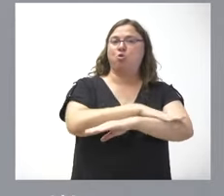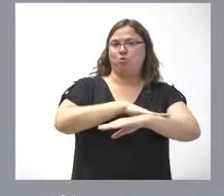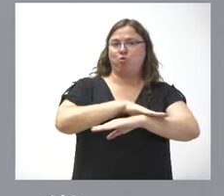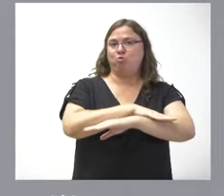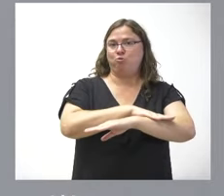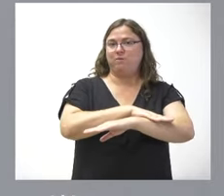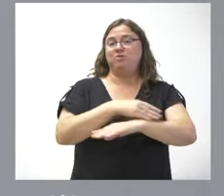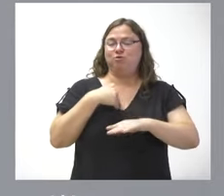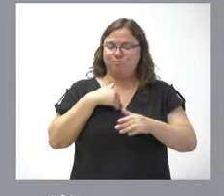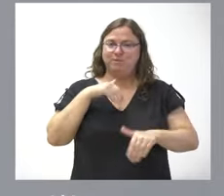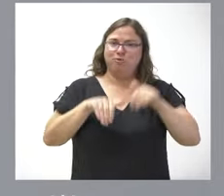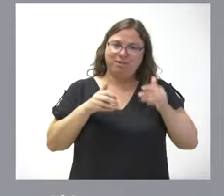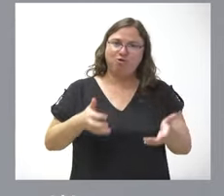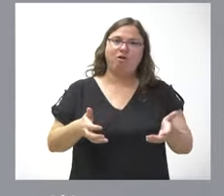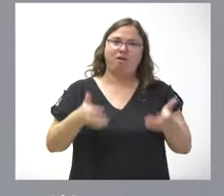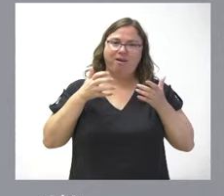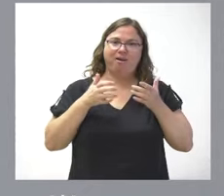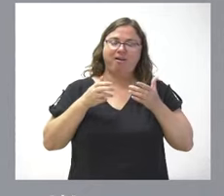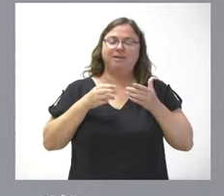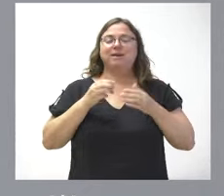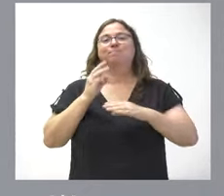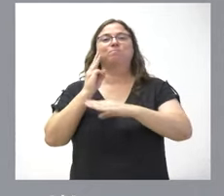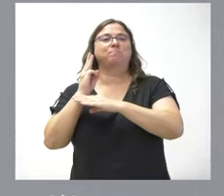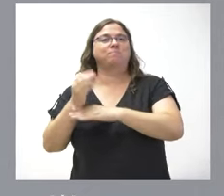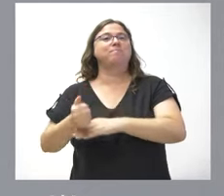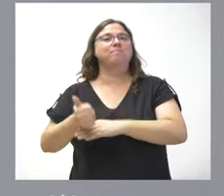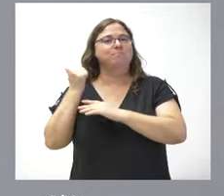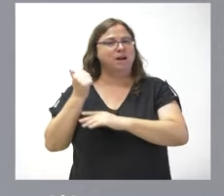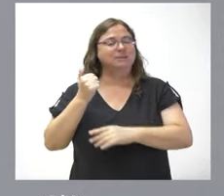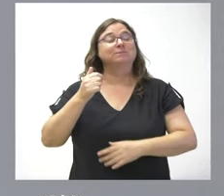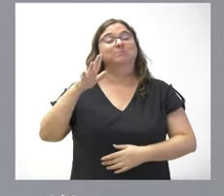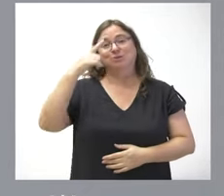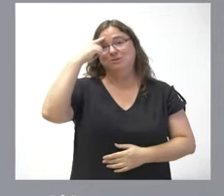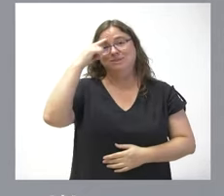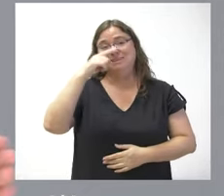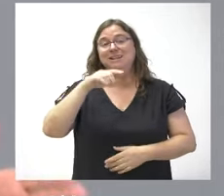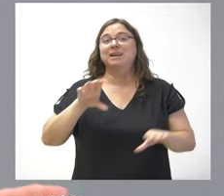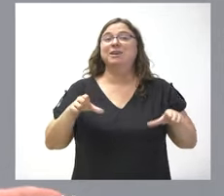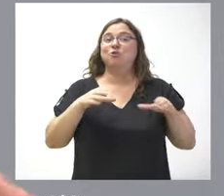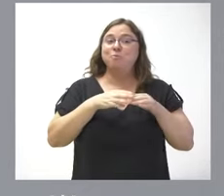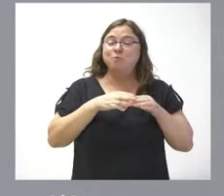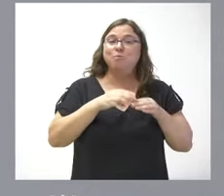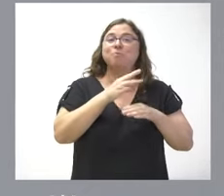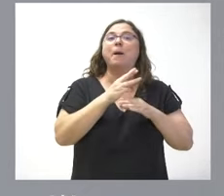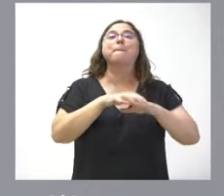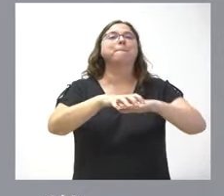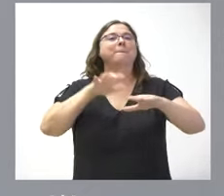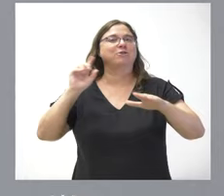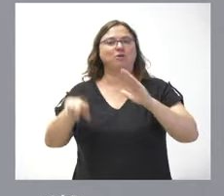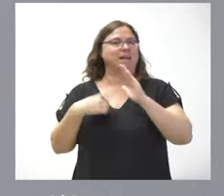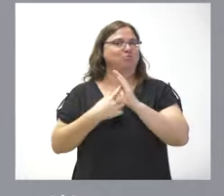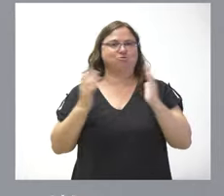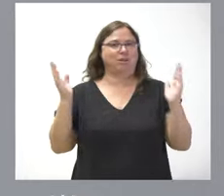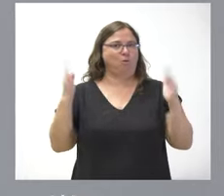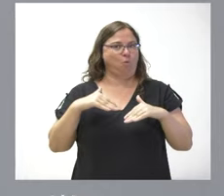que ganó las elecciones y que tiene más parlamentarios no ignoramos que el partido que ganó las elecciones Y tiene más parlamentarios no tiene mayoría absoluta para